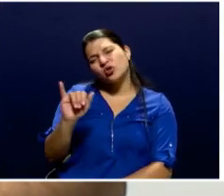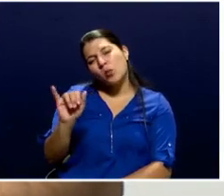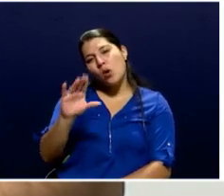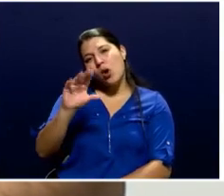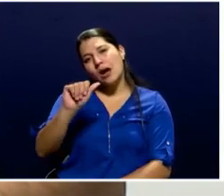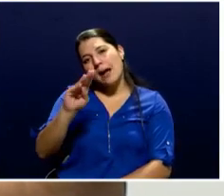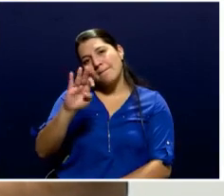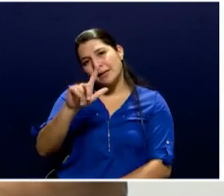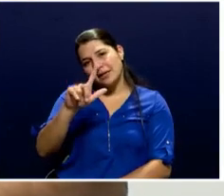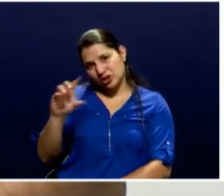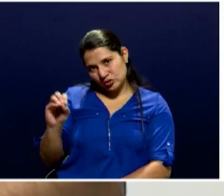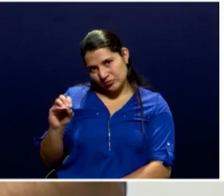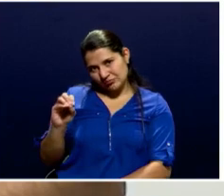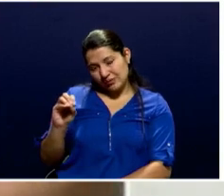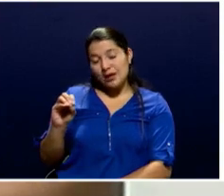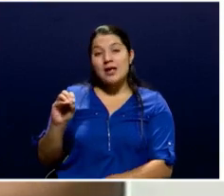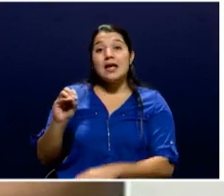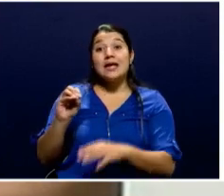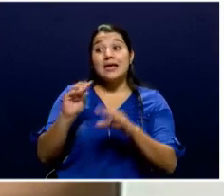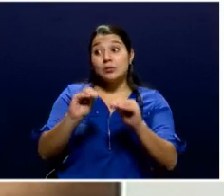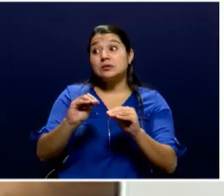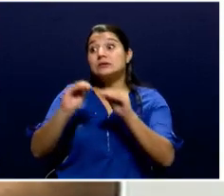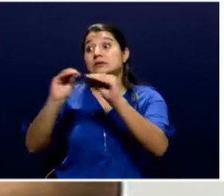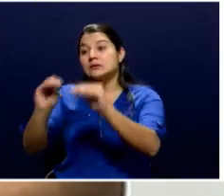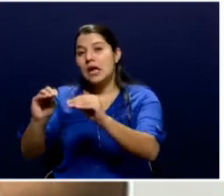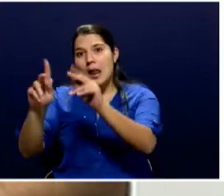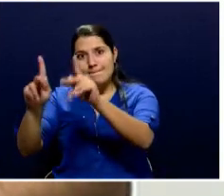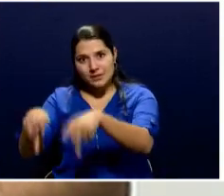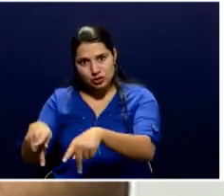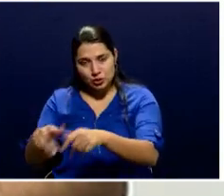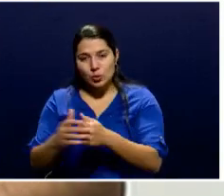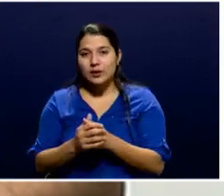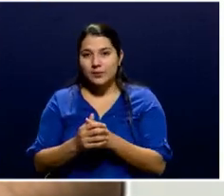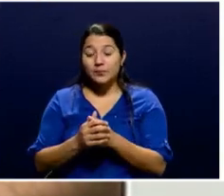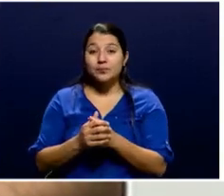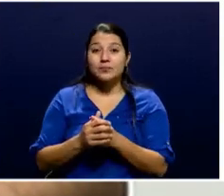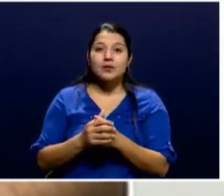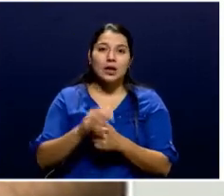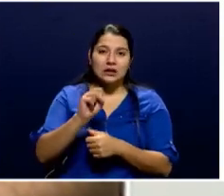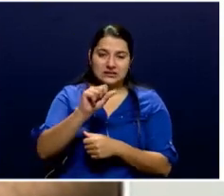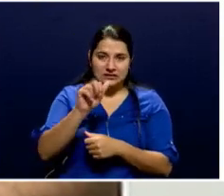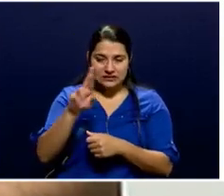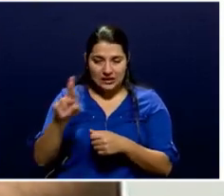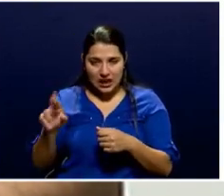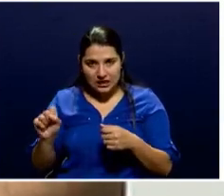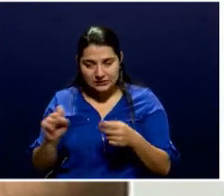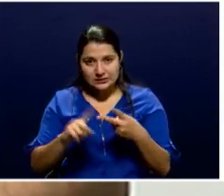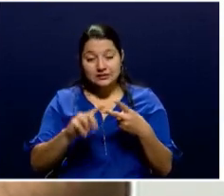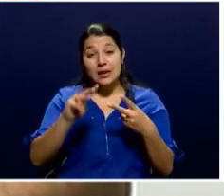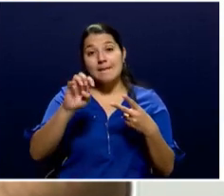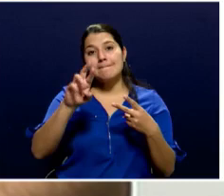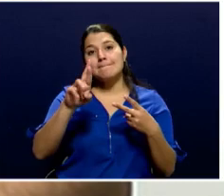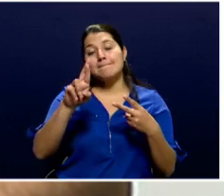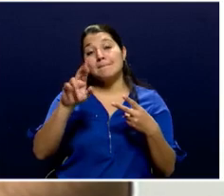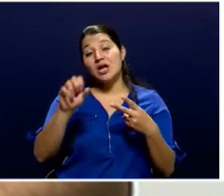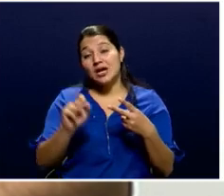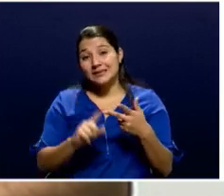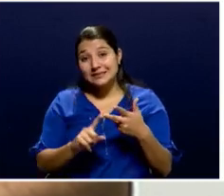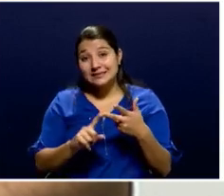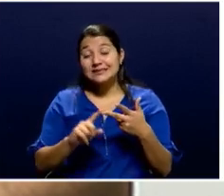al humano y causó exactamente la misma enfermedad. El SARS, el MERS y este virus,